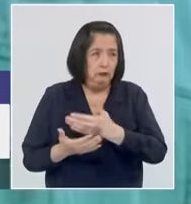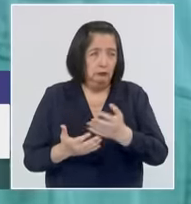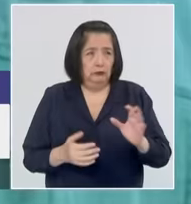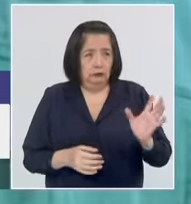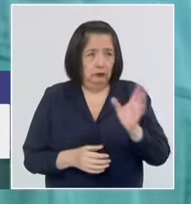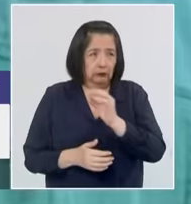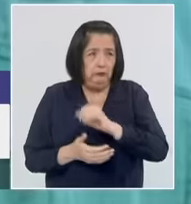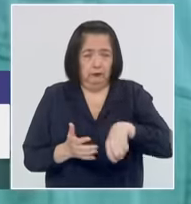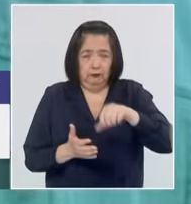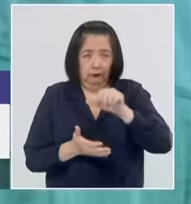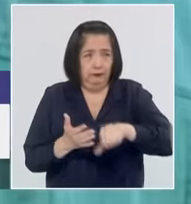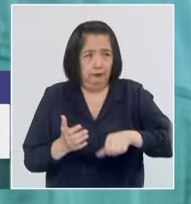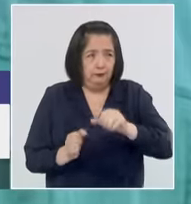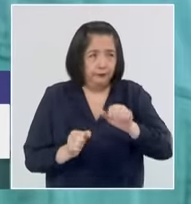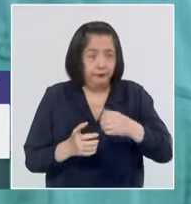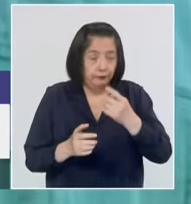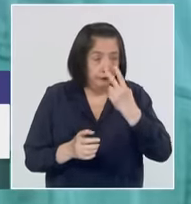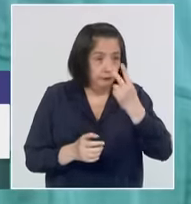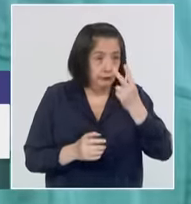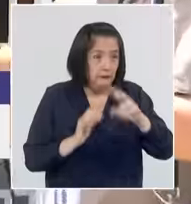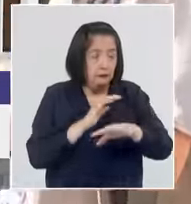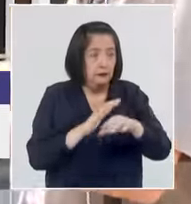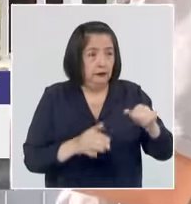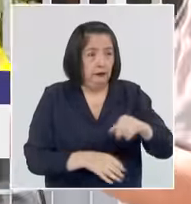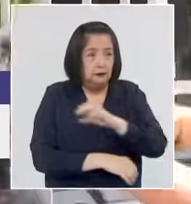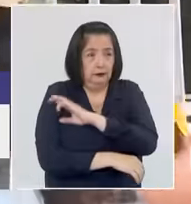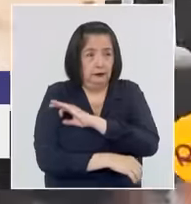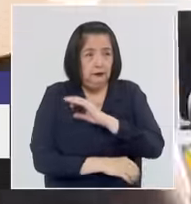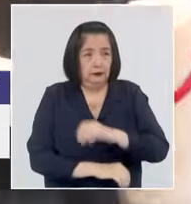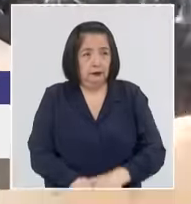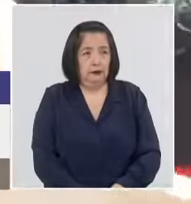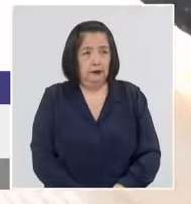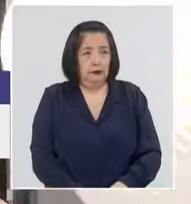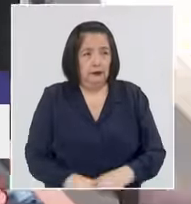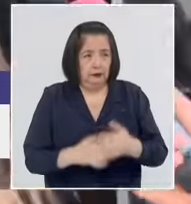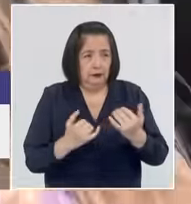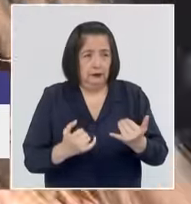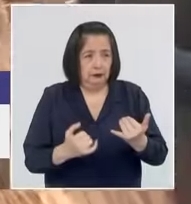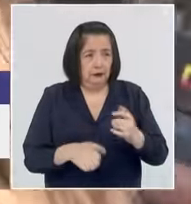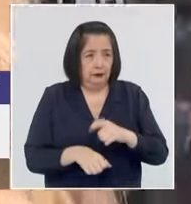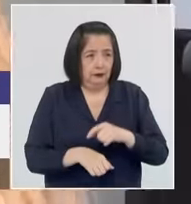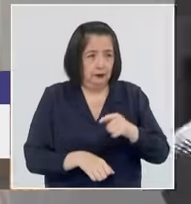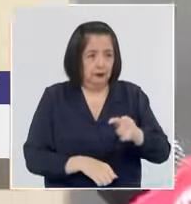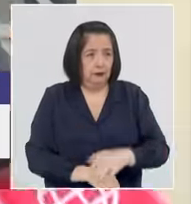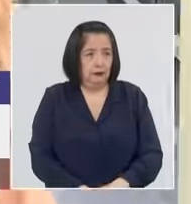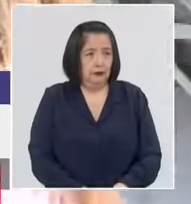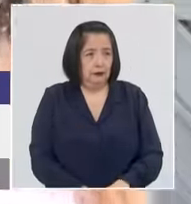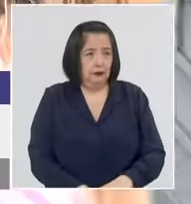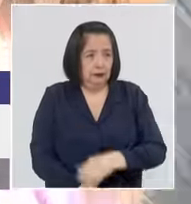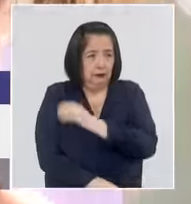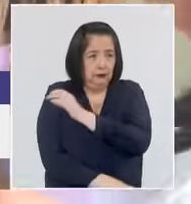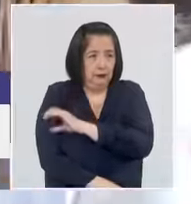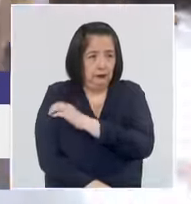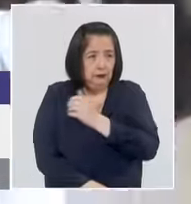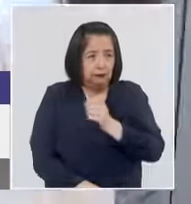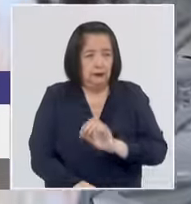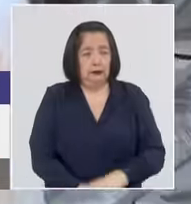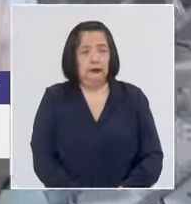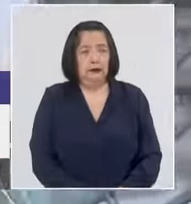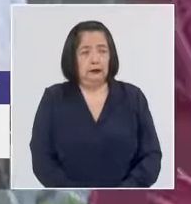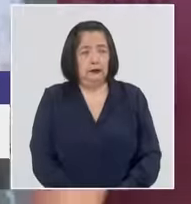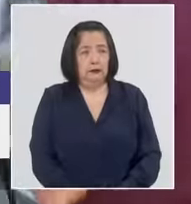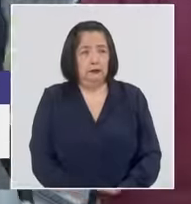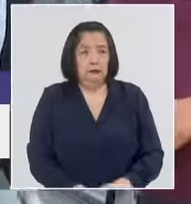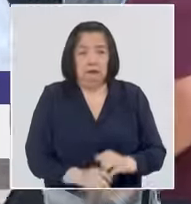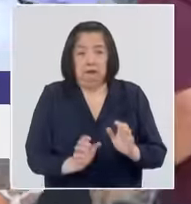estas cirugías. Vemos que está saliendo personal del Ministerio Público en este instante de la clínica Santa Catalina.